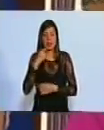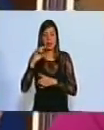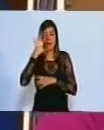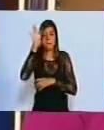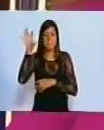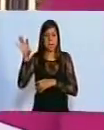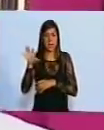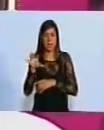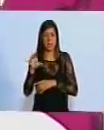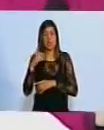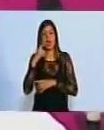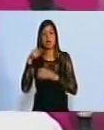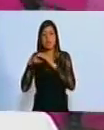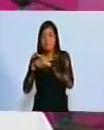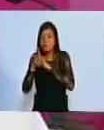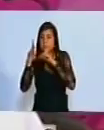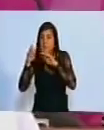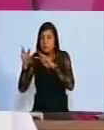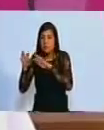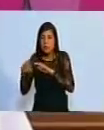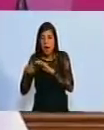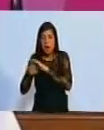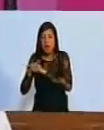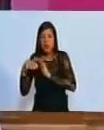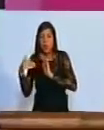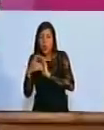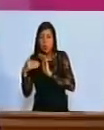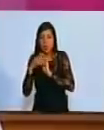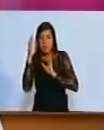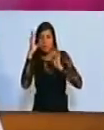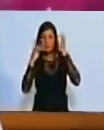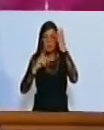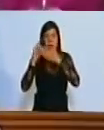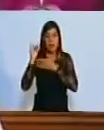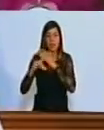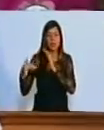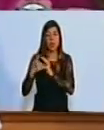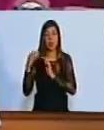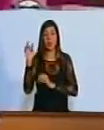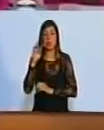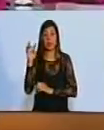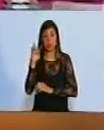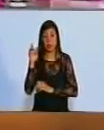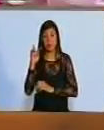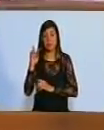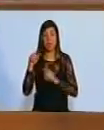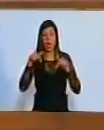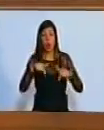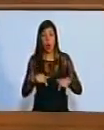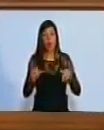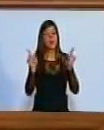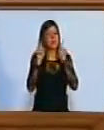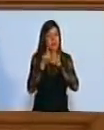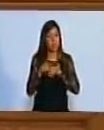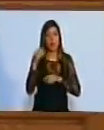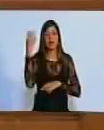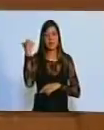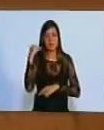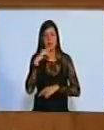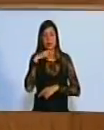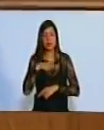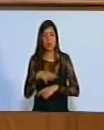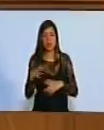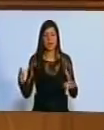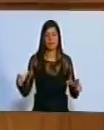e intereses ocultos de conspiradores que no han asumido la causa de la patria. Hoy como ayer existe una